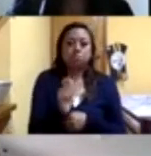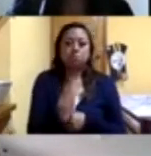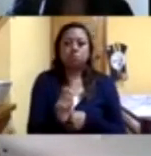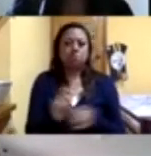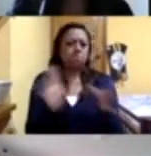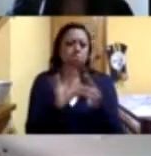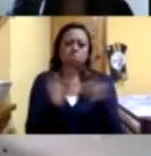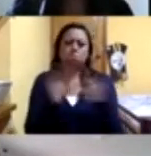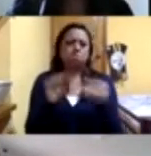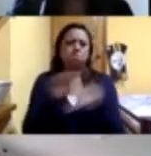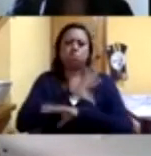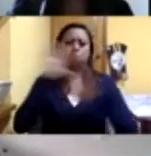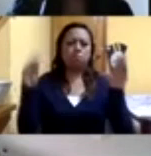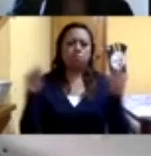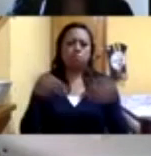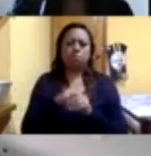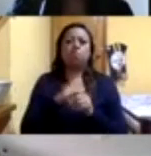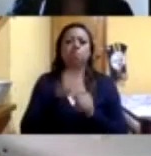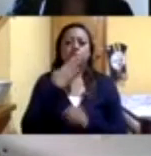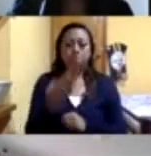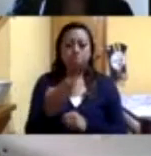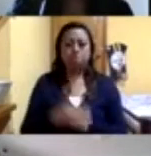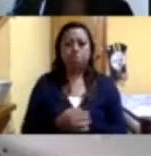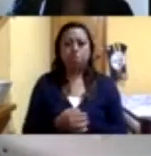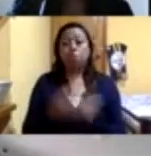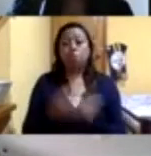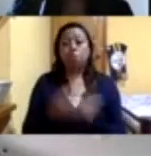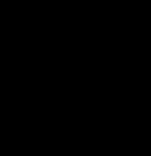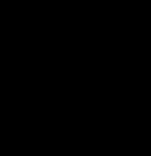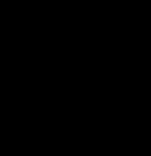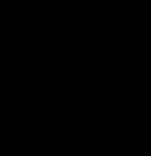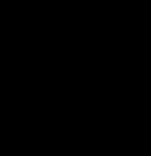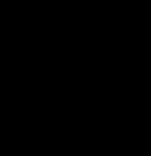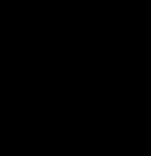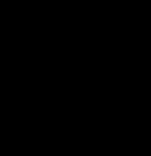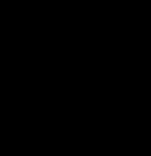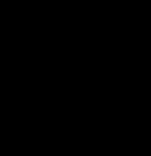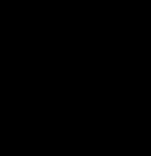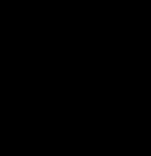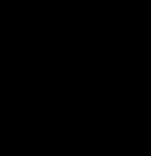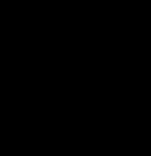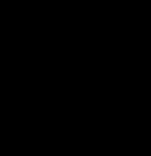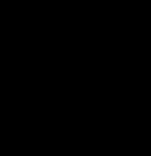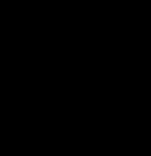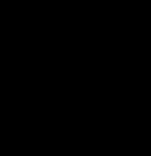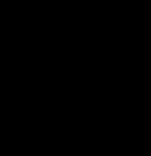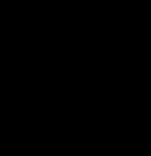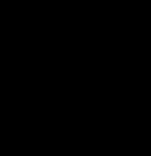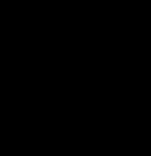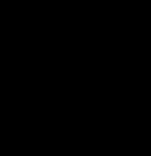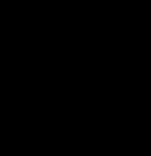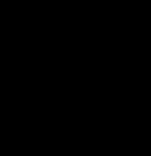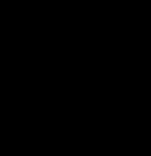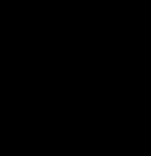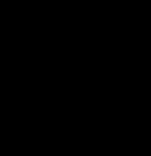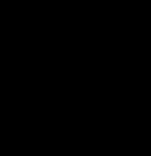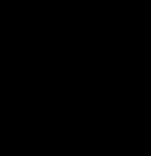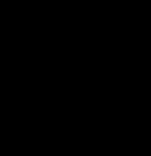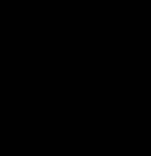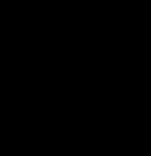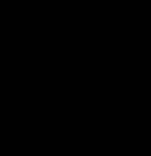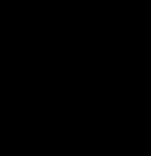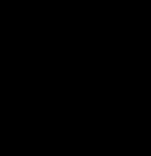no necesariamente las personas que integramos las instituciones, sino las personas de las comunidades, de calle, en fin. Y me gustaría